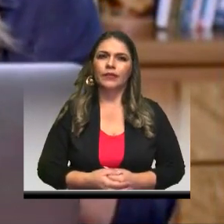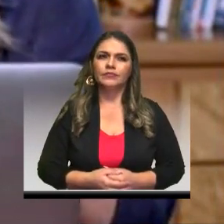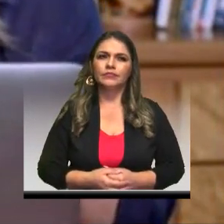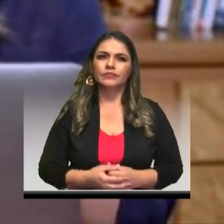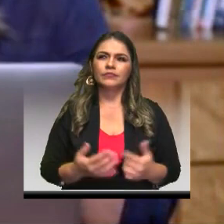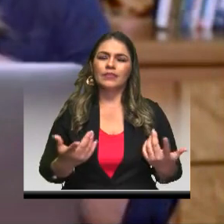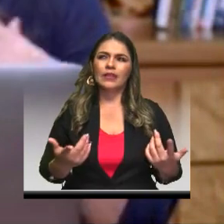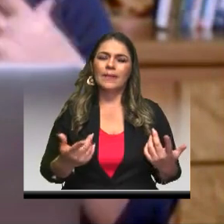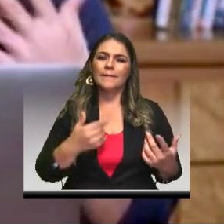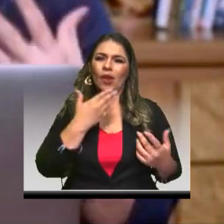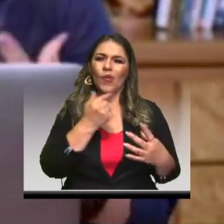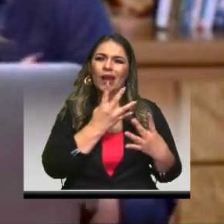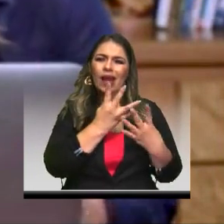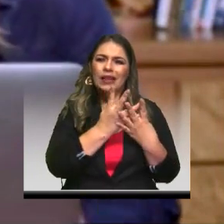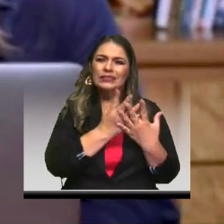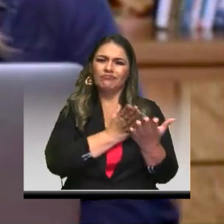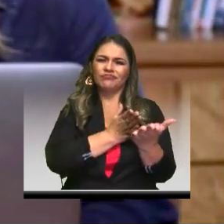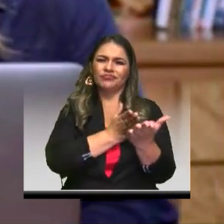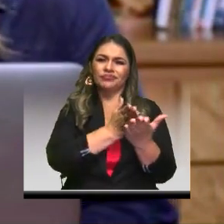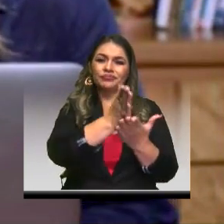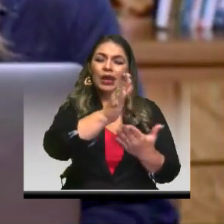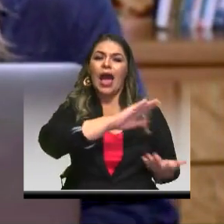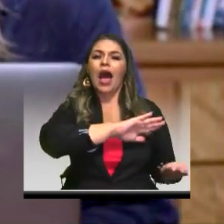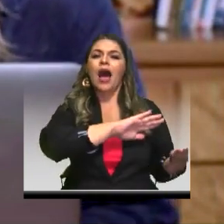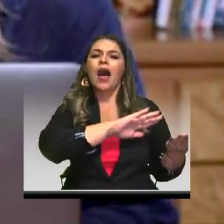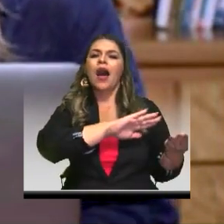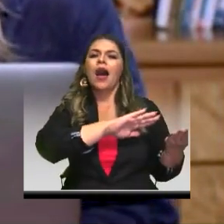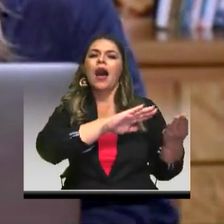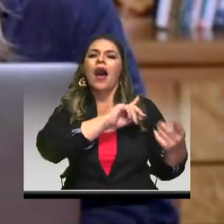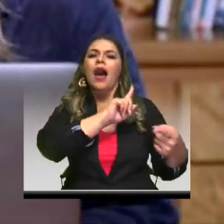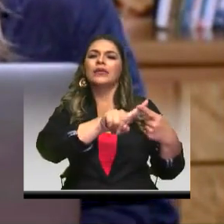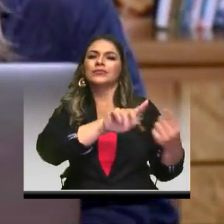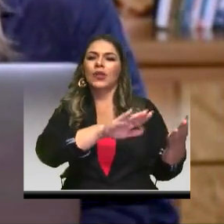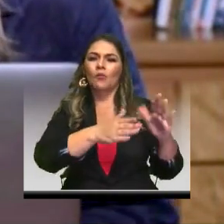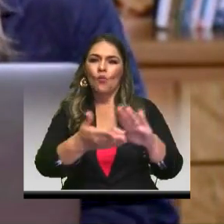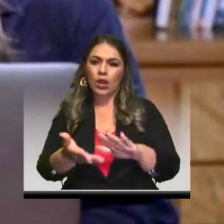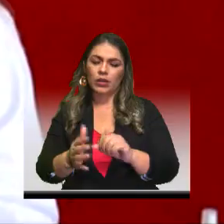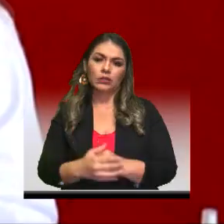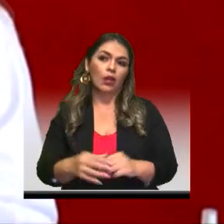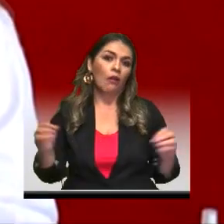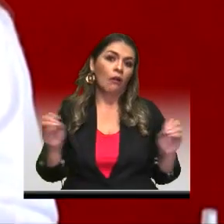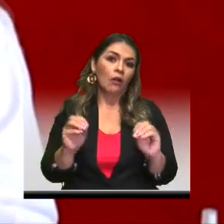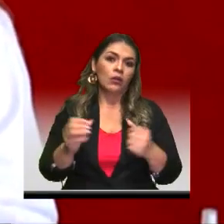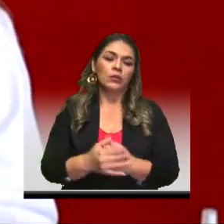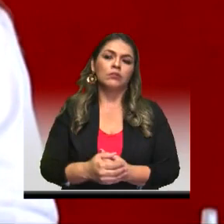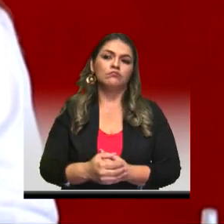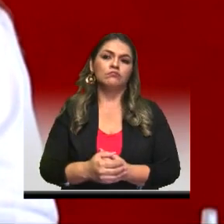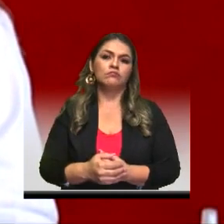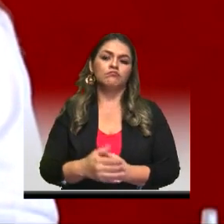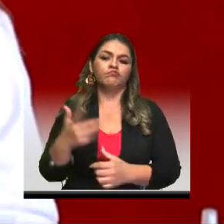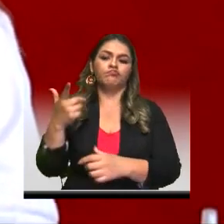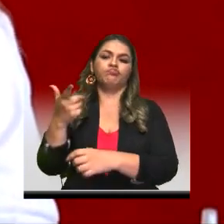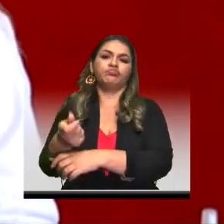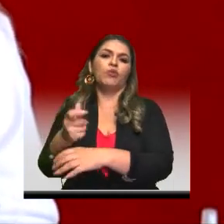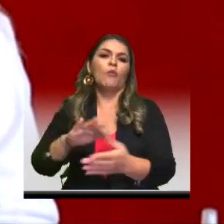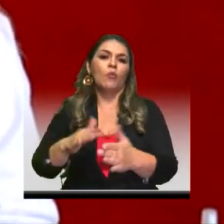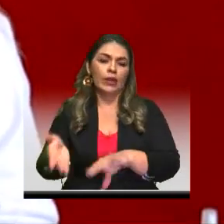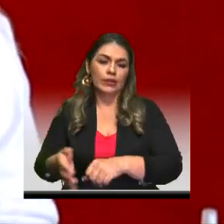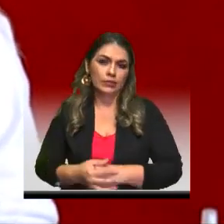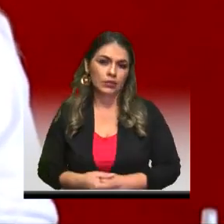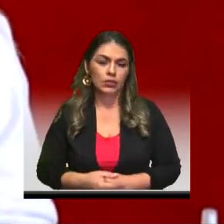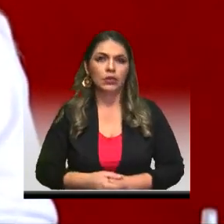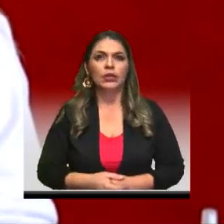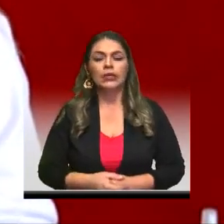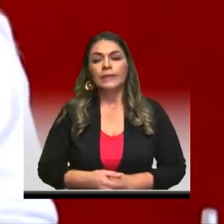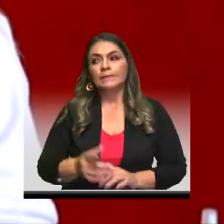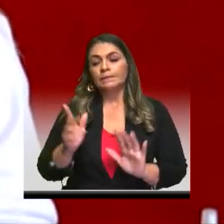cadena perpetua e incluso la pena de muerte. Mónica, ¿cuál es tu opinión? Yo creo que la pena